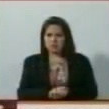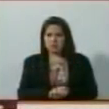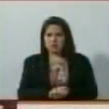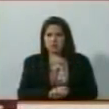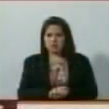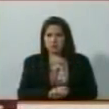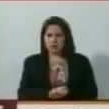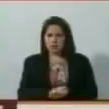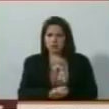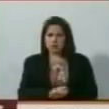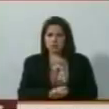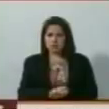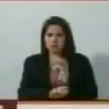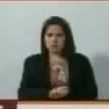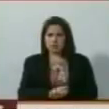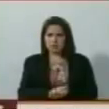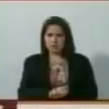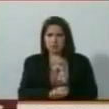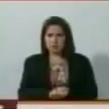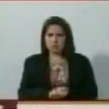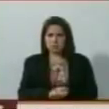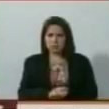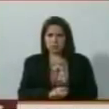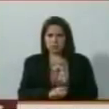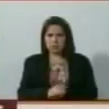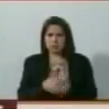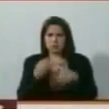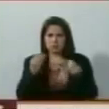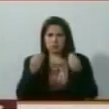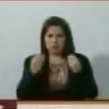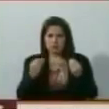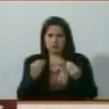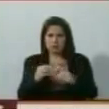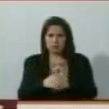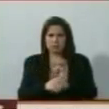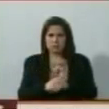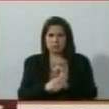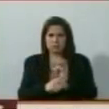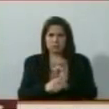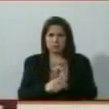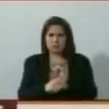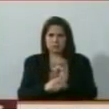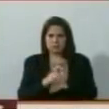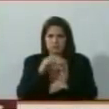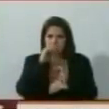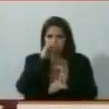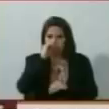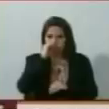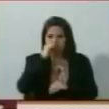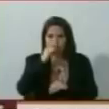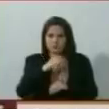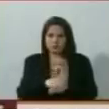¿Saben cuál es la mejor manera? Escucha a Hugo Chávez. Que tenga dudas, escucha a Hugo Chávez. Agarró.